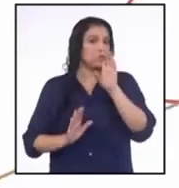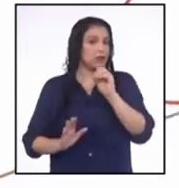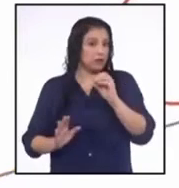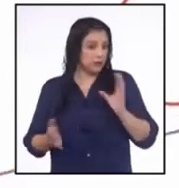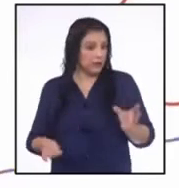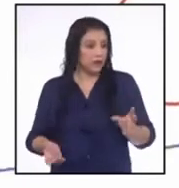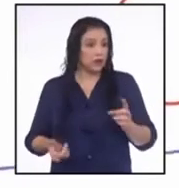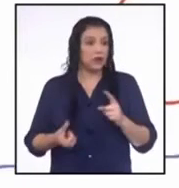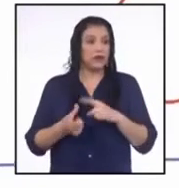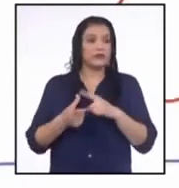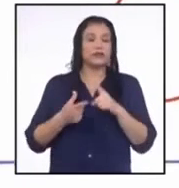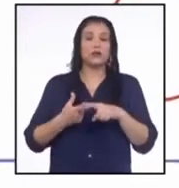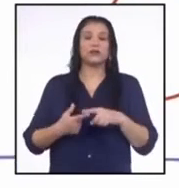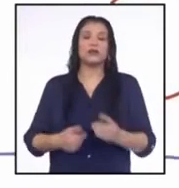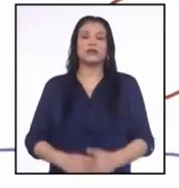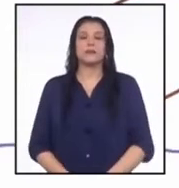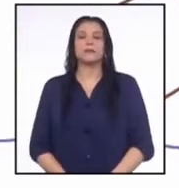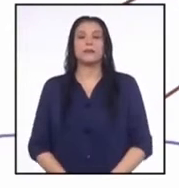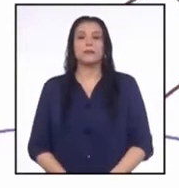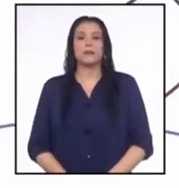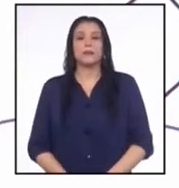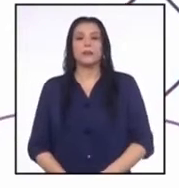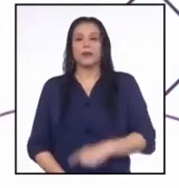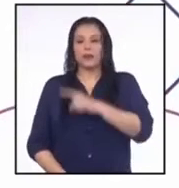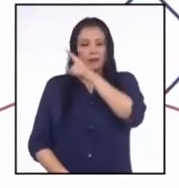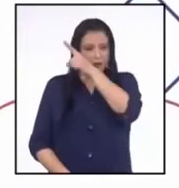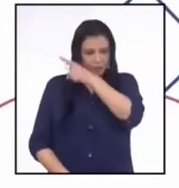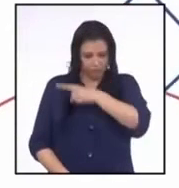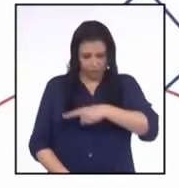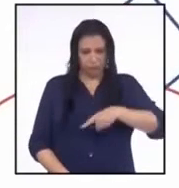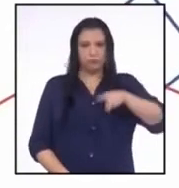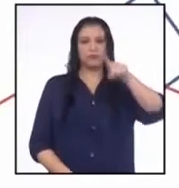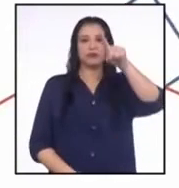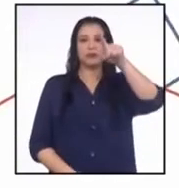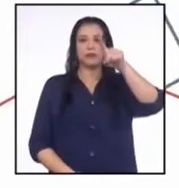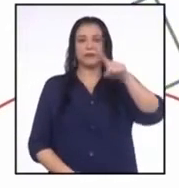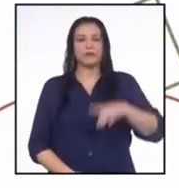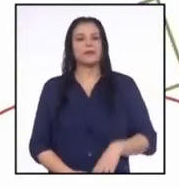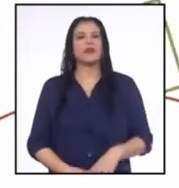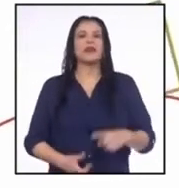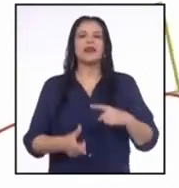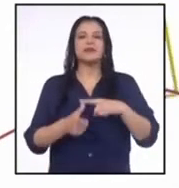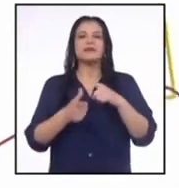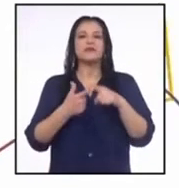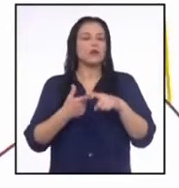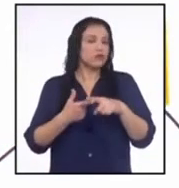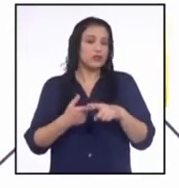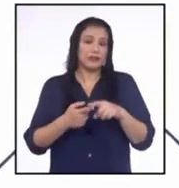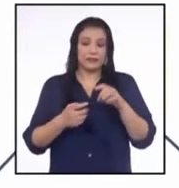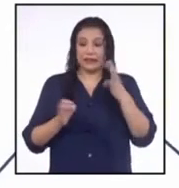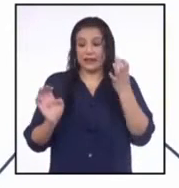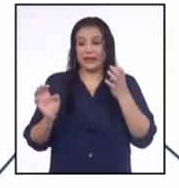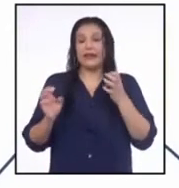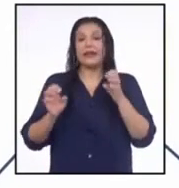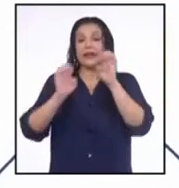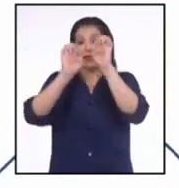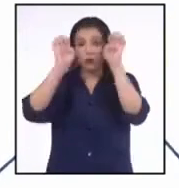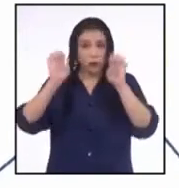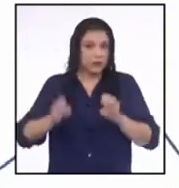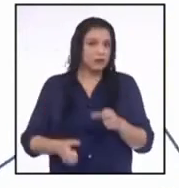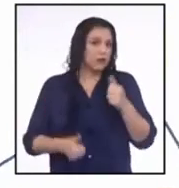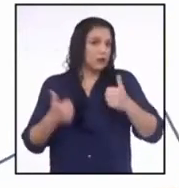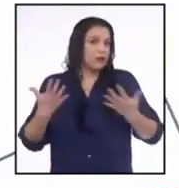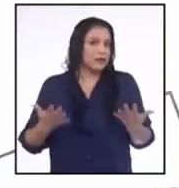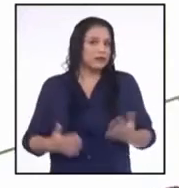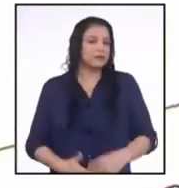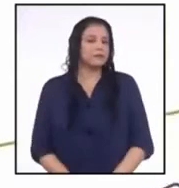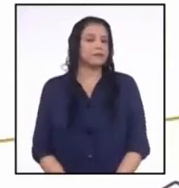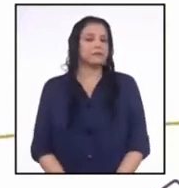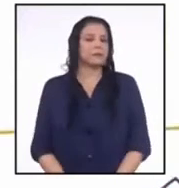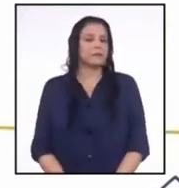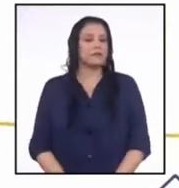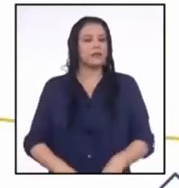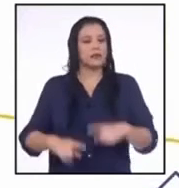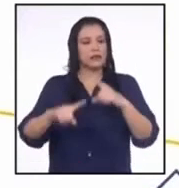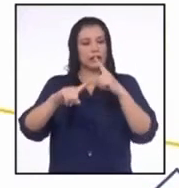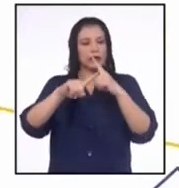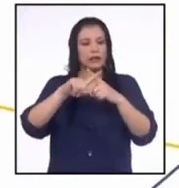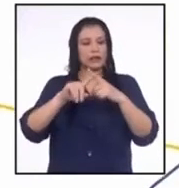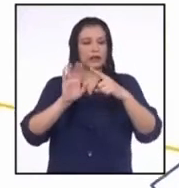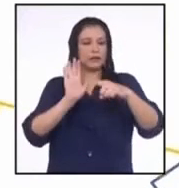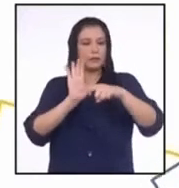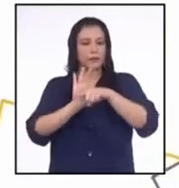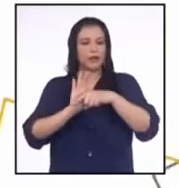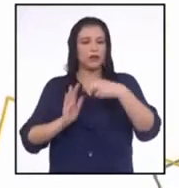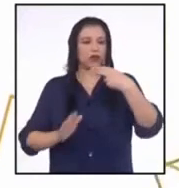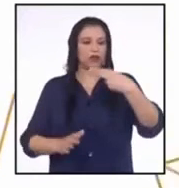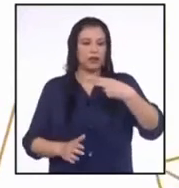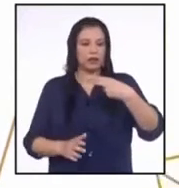0, por lo tanto la parábola se abre hacia arriba. Entonces la ecuación de la parábola será x